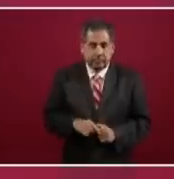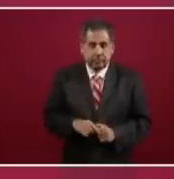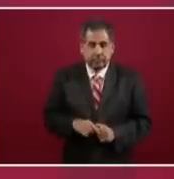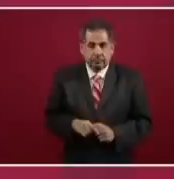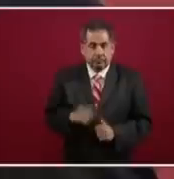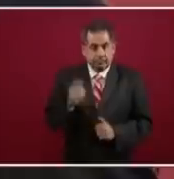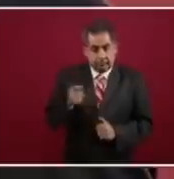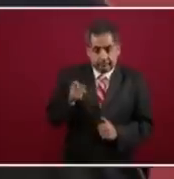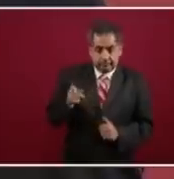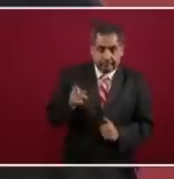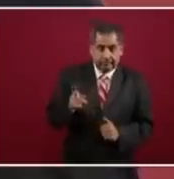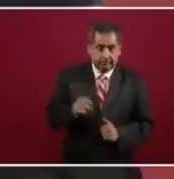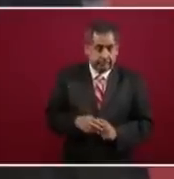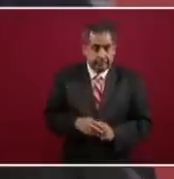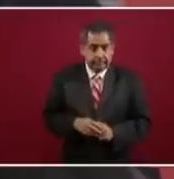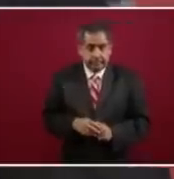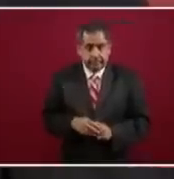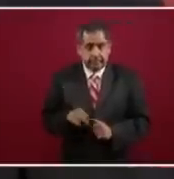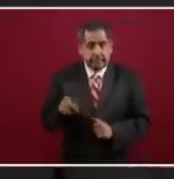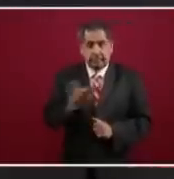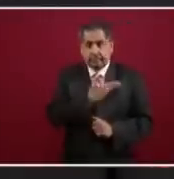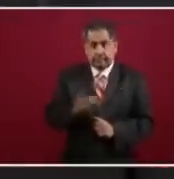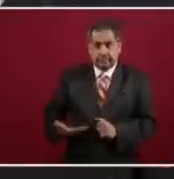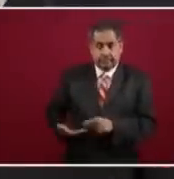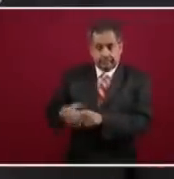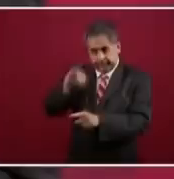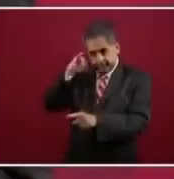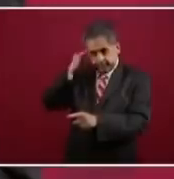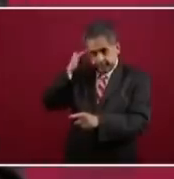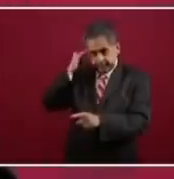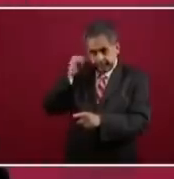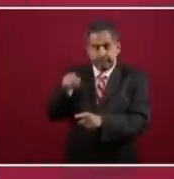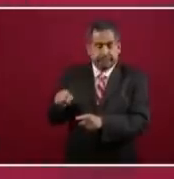s presidente indígena